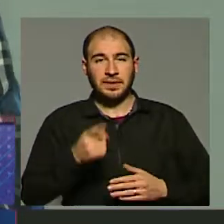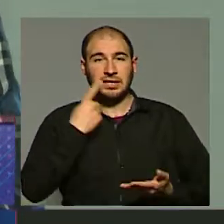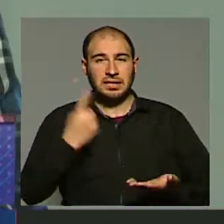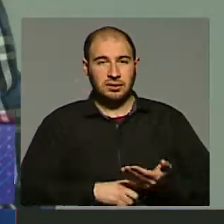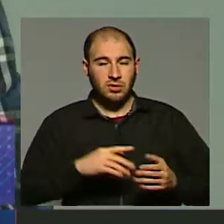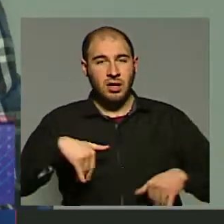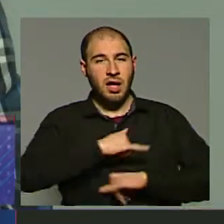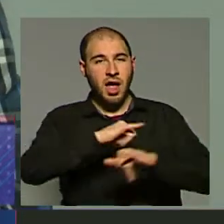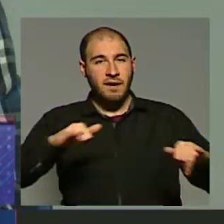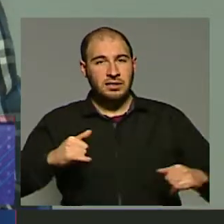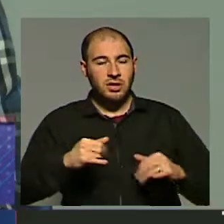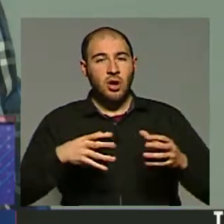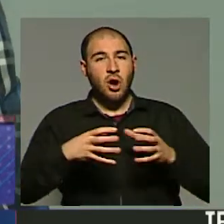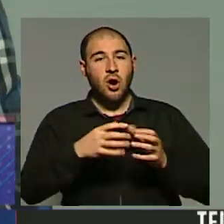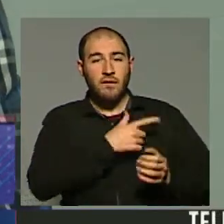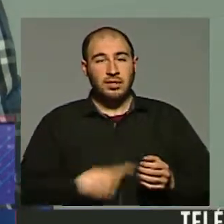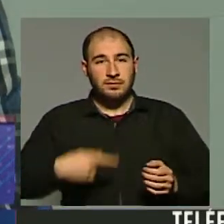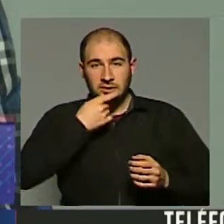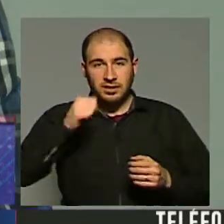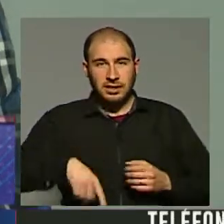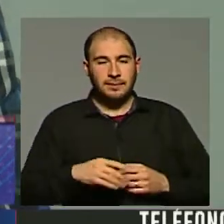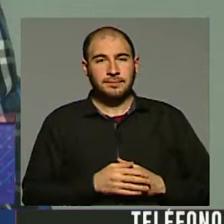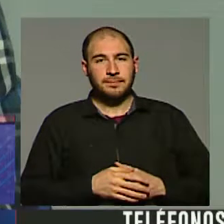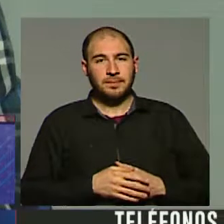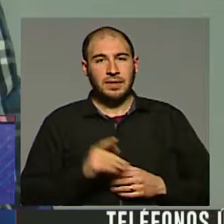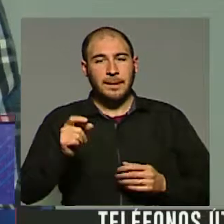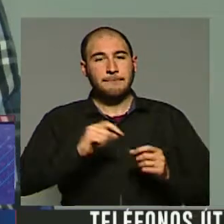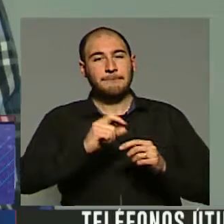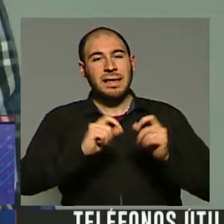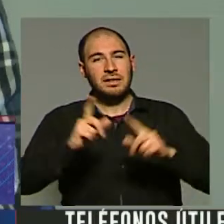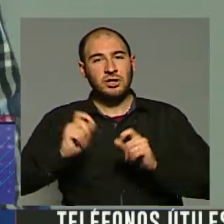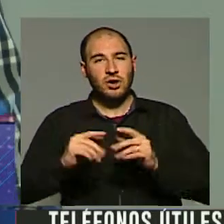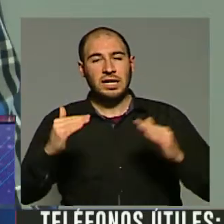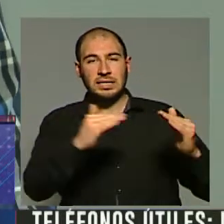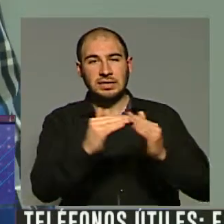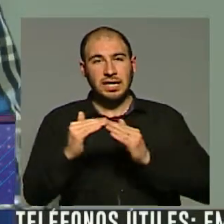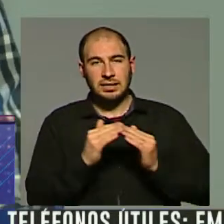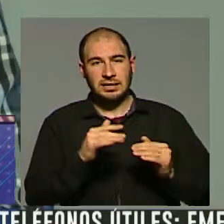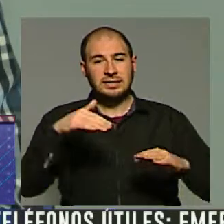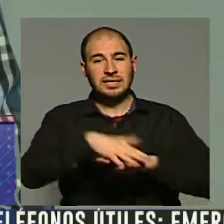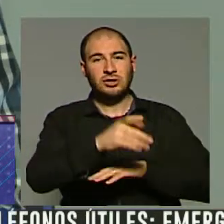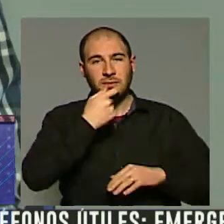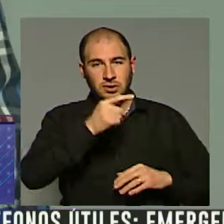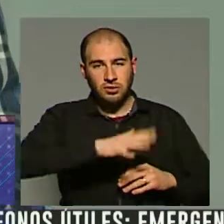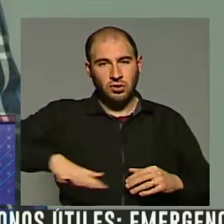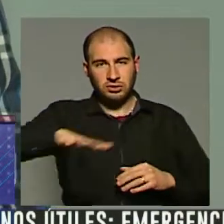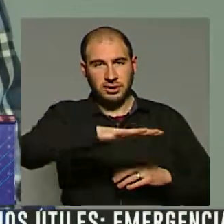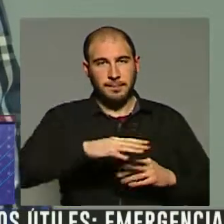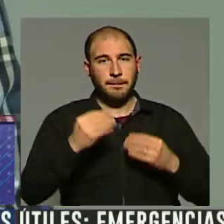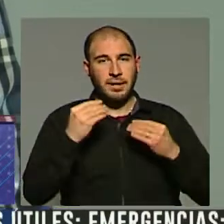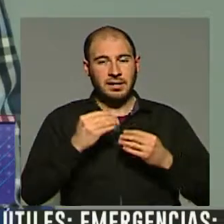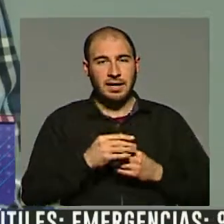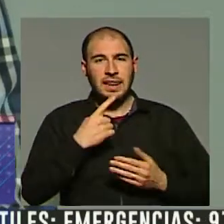y un anuncio por parte del gobierno provincial, van a tener medidores en los hogares en el Gran Mendoza para de algún modo llegar